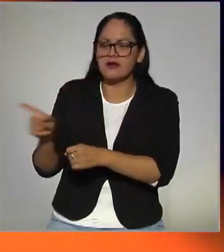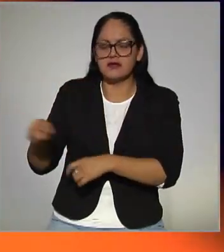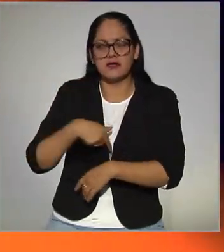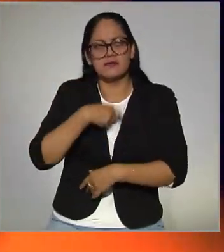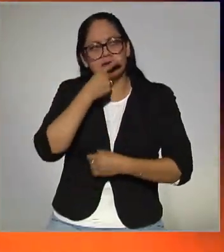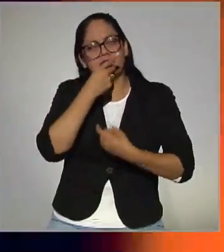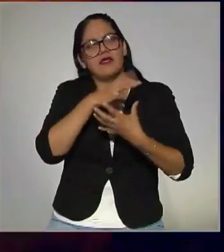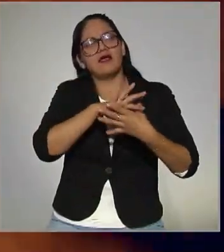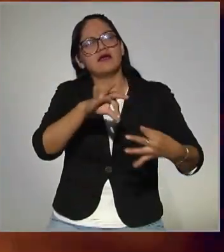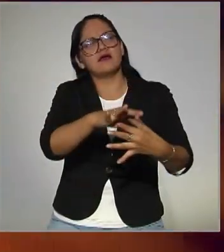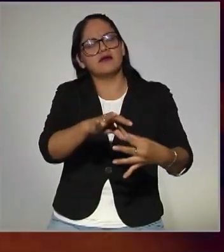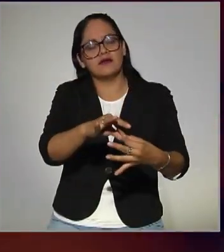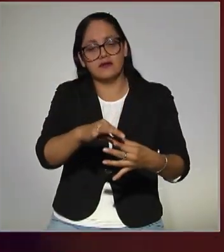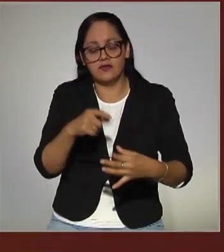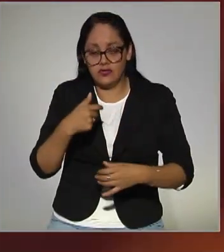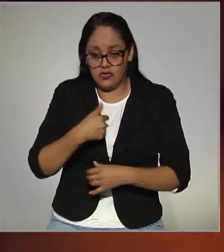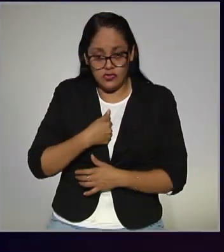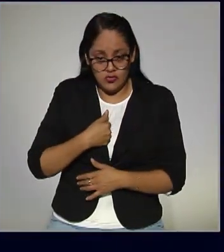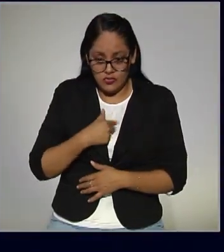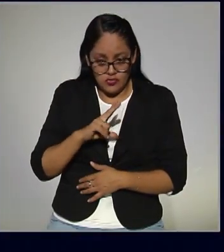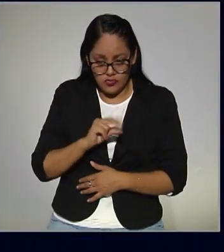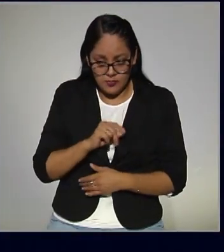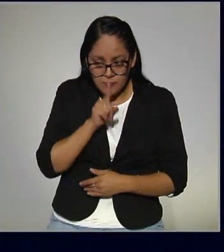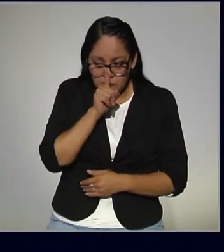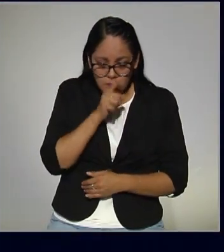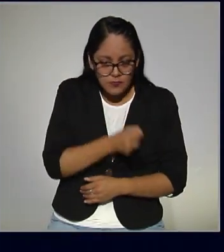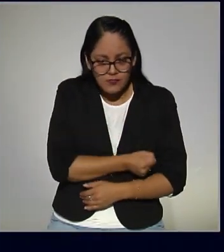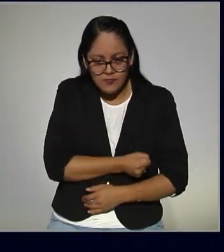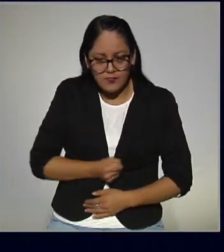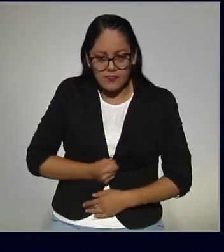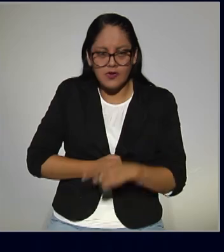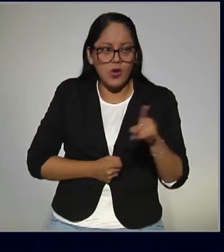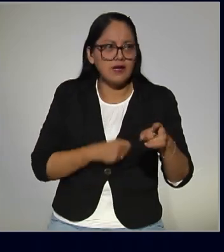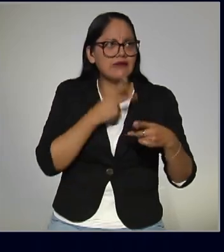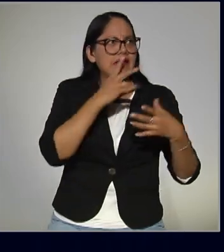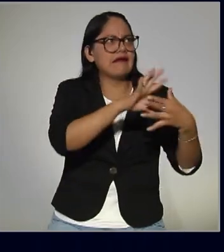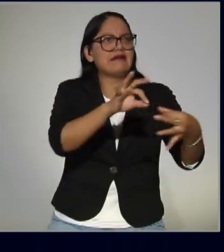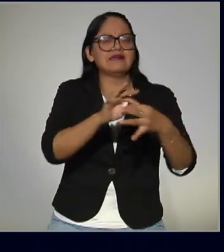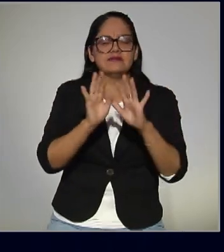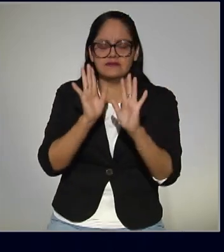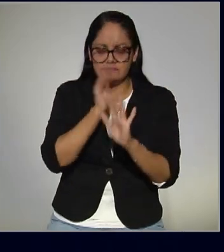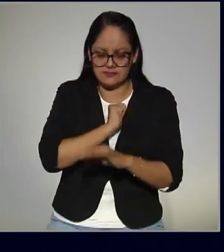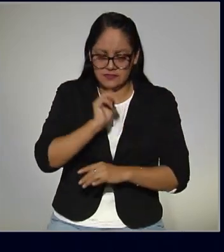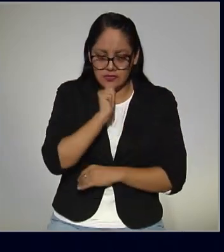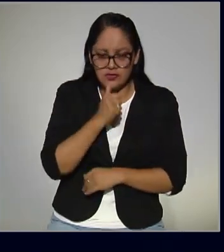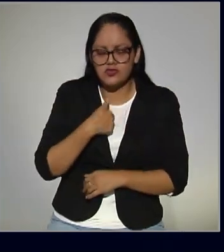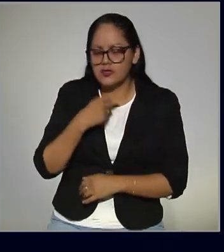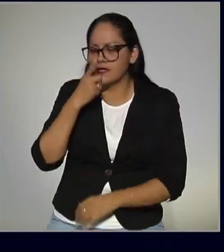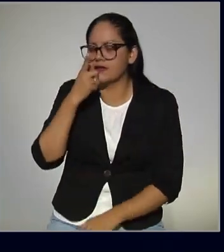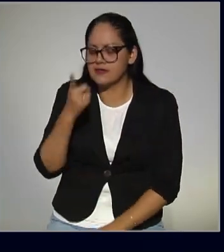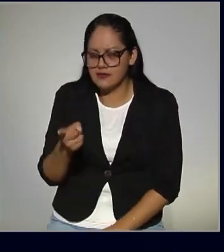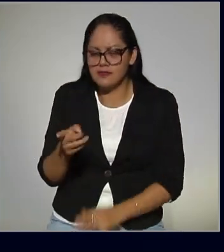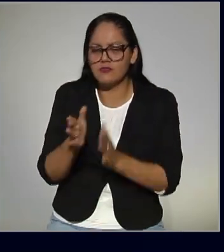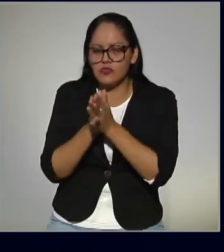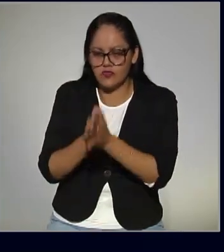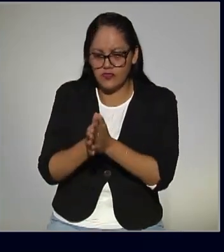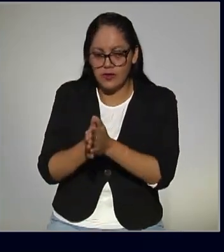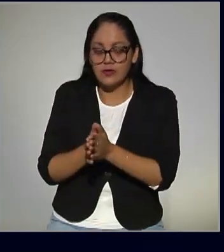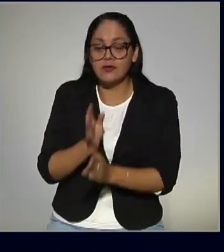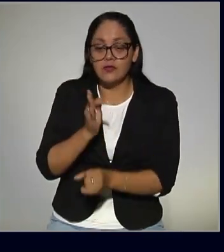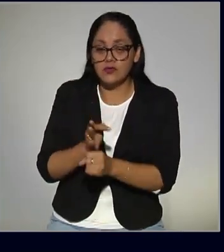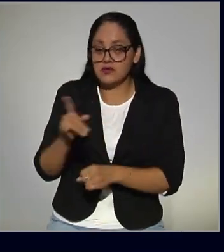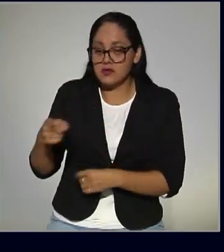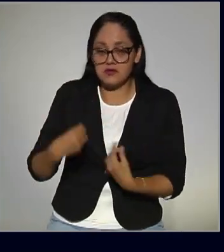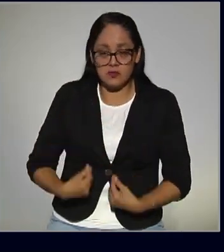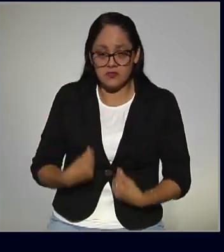decírmelo. No lo escondí, sin embargo tampoco lo grité a los 4 vientos, y le pedí que en ese momento ya no